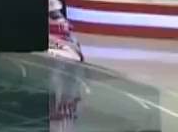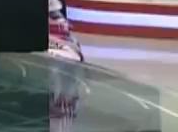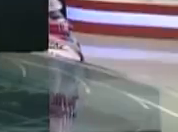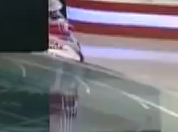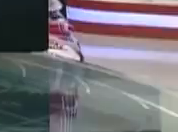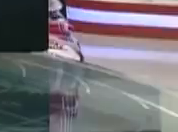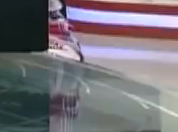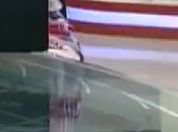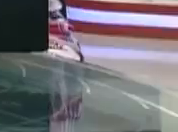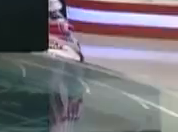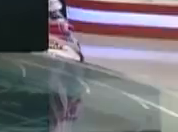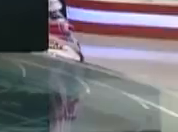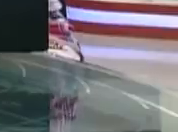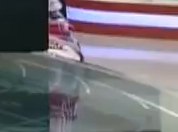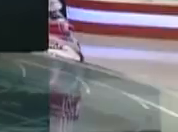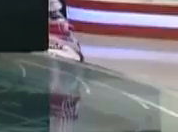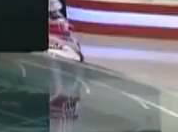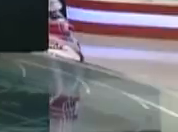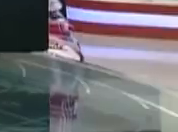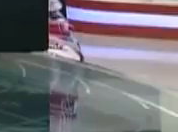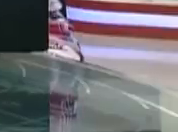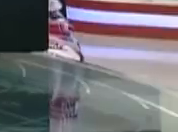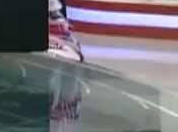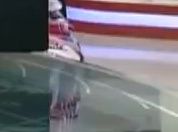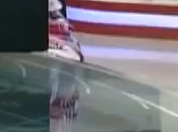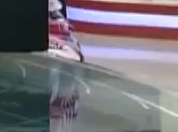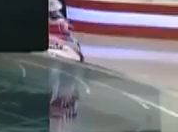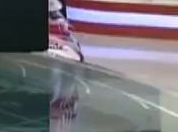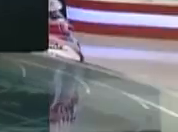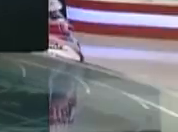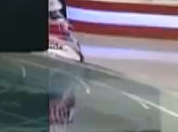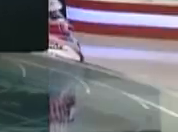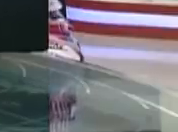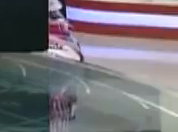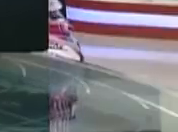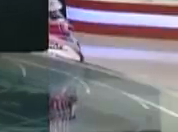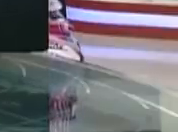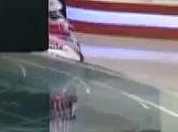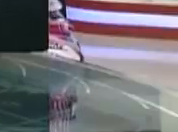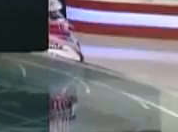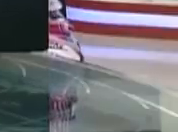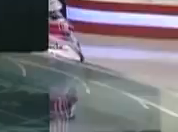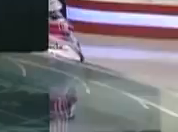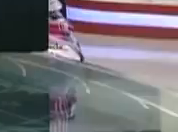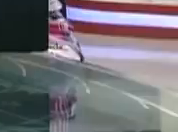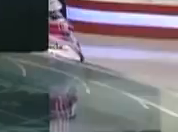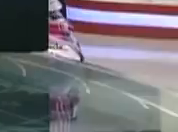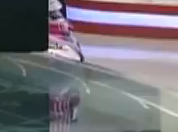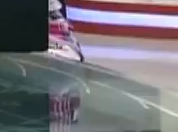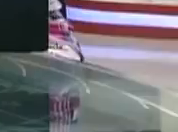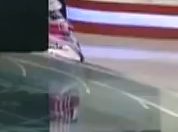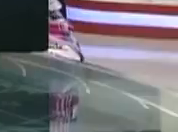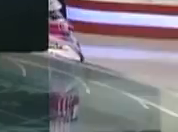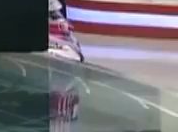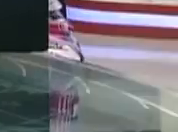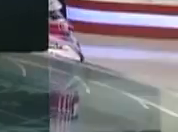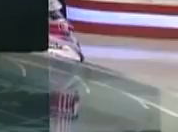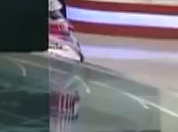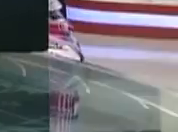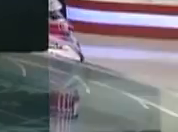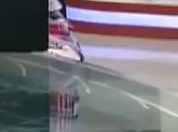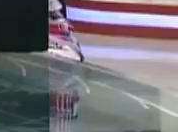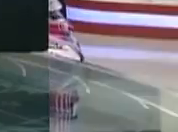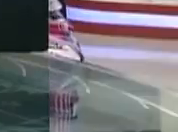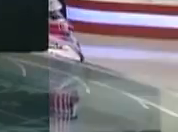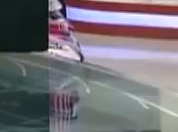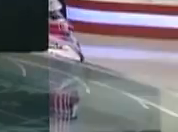Estado destacaba lo importante y lo exitoso de los 5 tratamientos y medicamentos que el gobierno bolivariano ha puesto a disposición